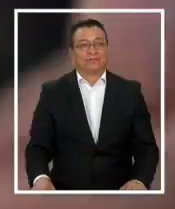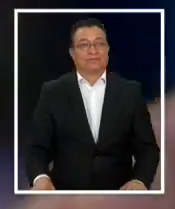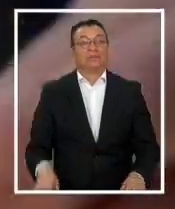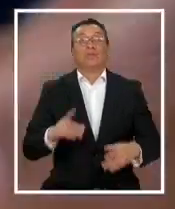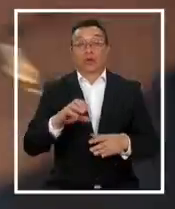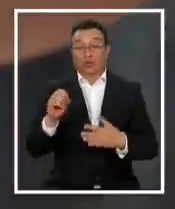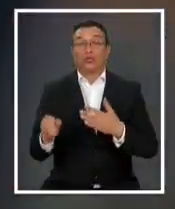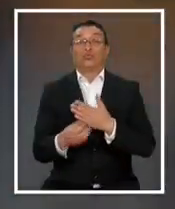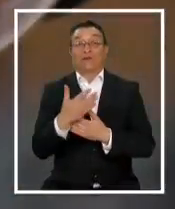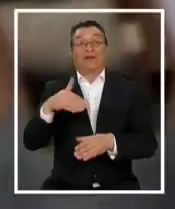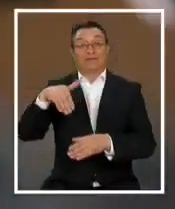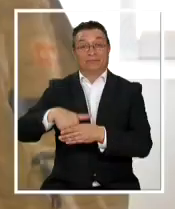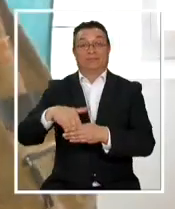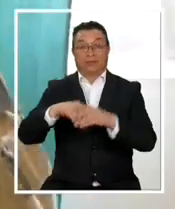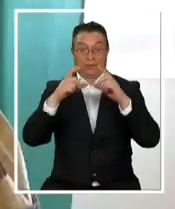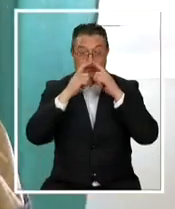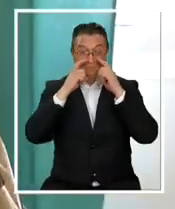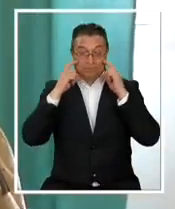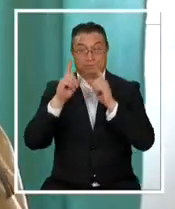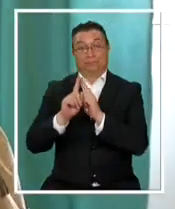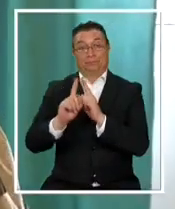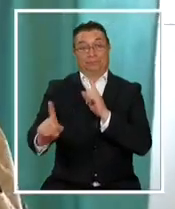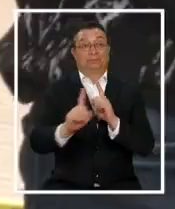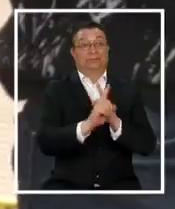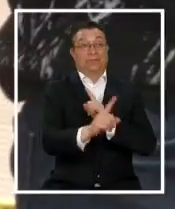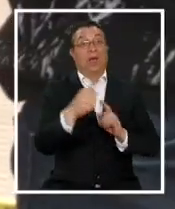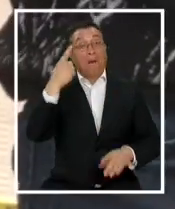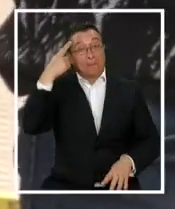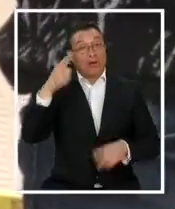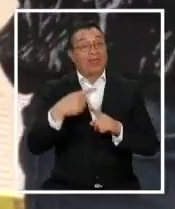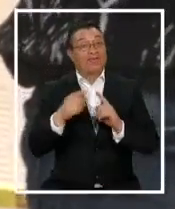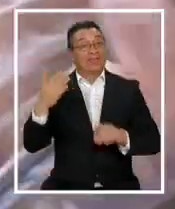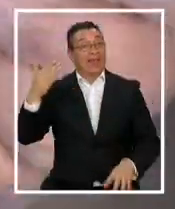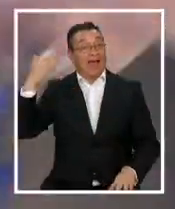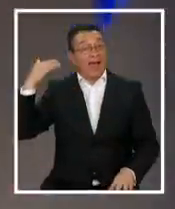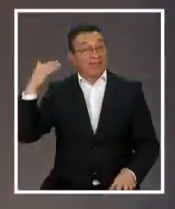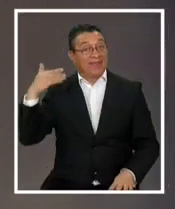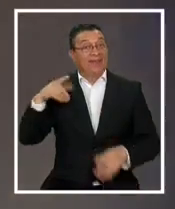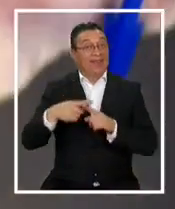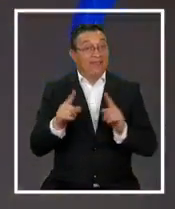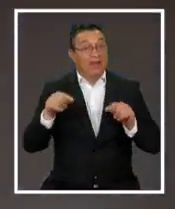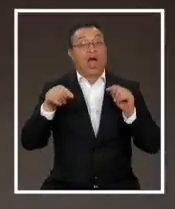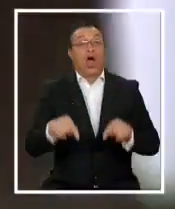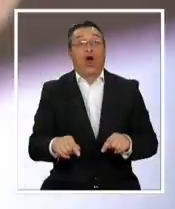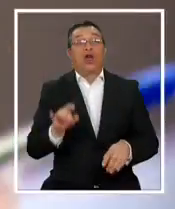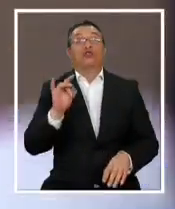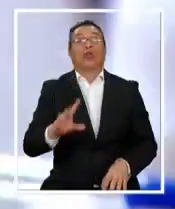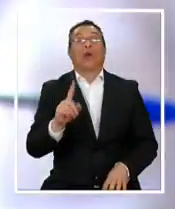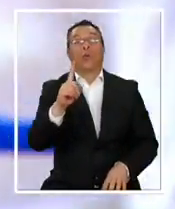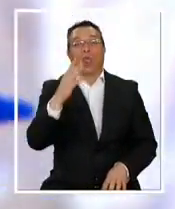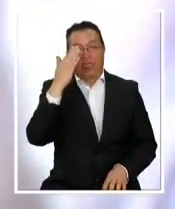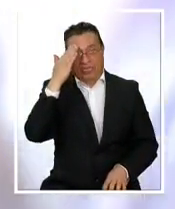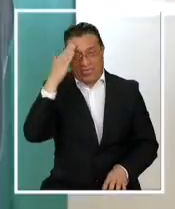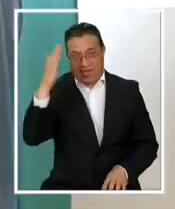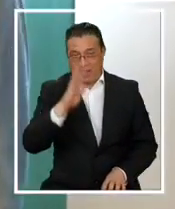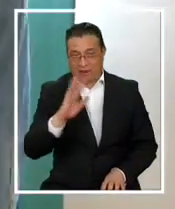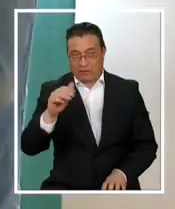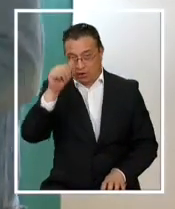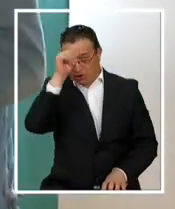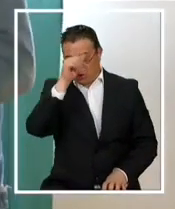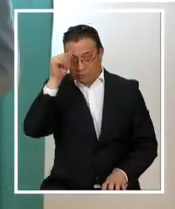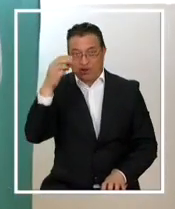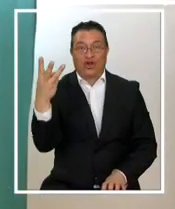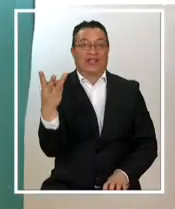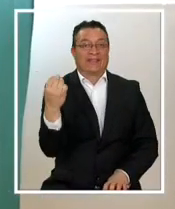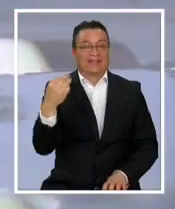Será una nueva elección con mascarilla y distancia social, pero a diferencia del último proceso, esta vez solo durante una jornada. La de este domingo 13